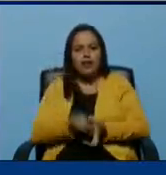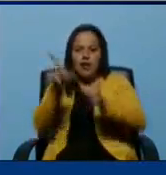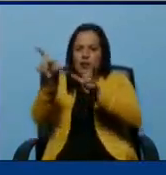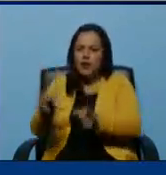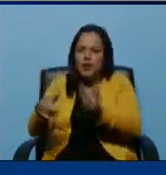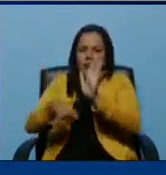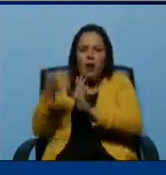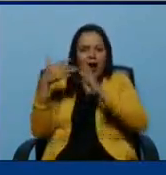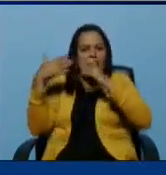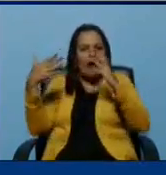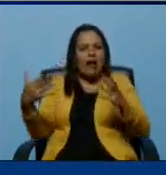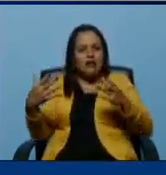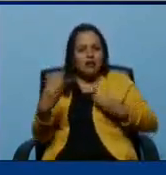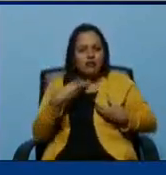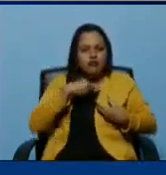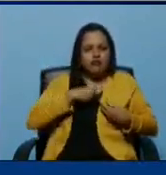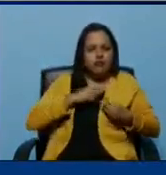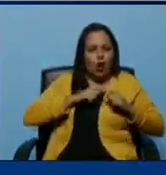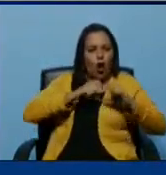su corazón el pueblo.